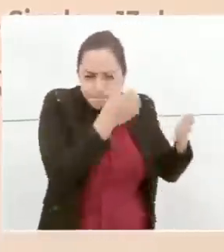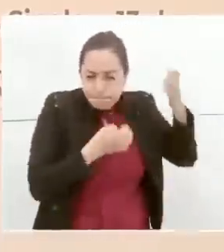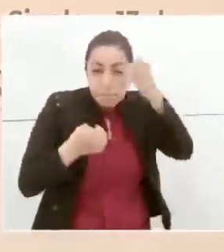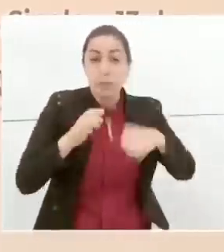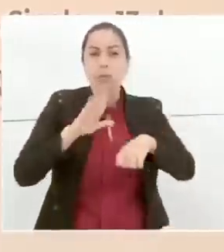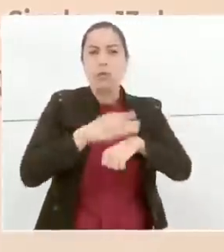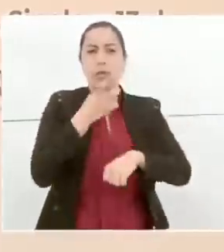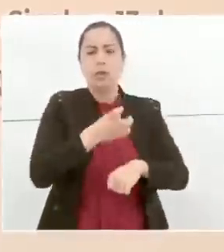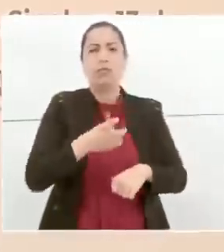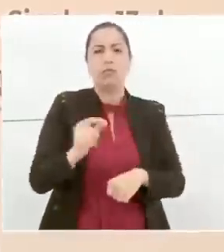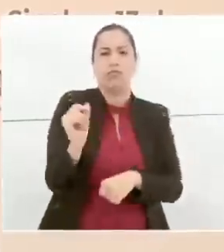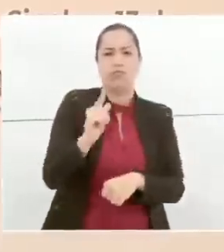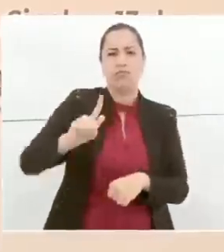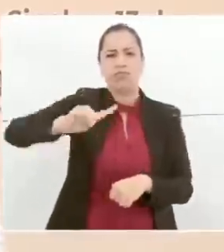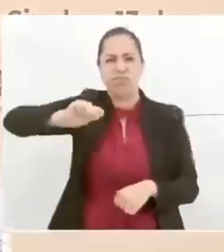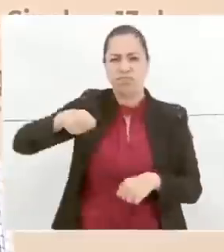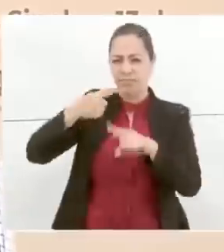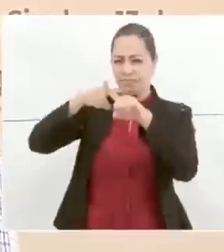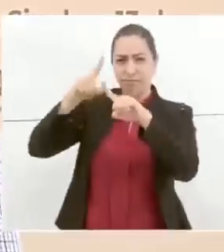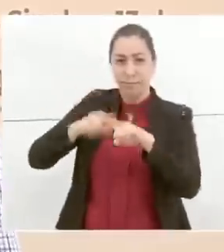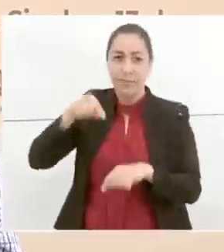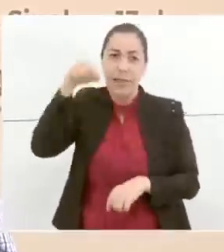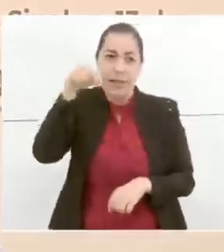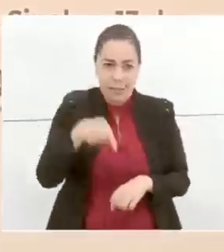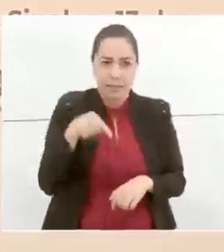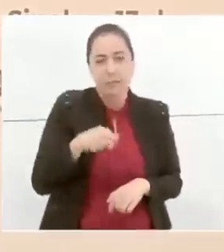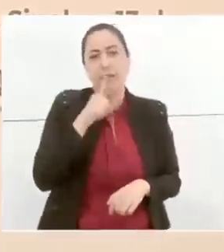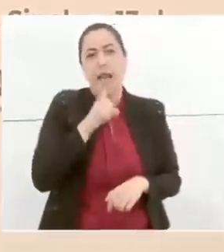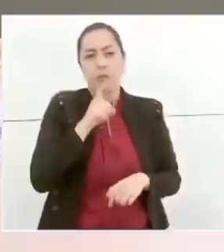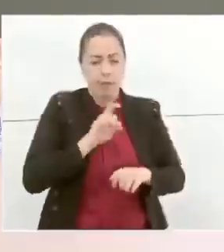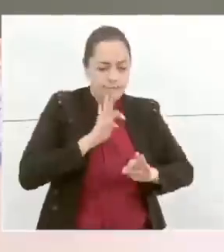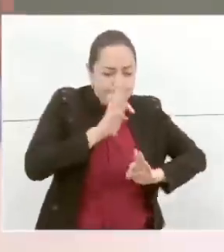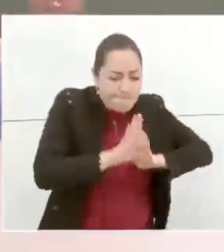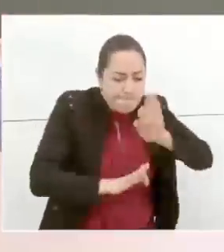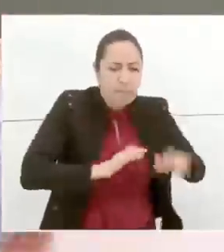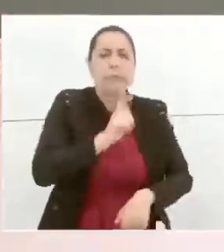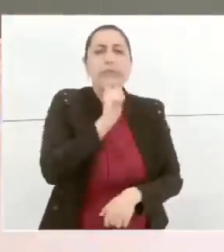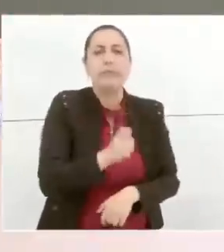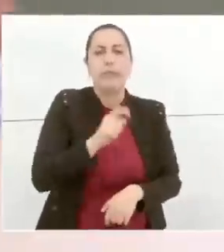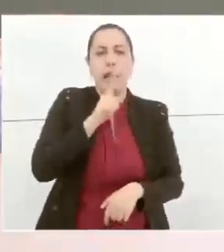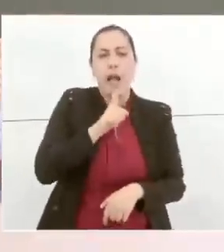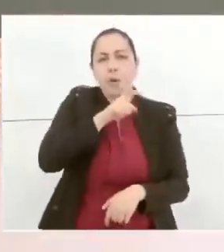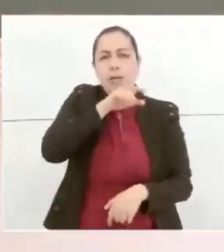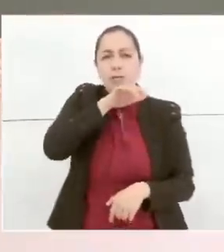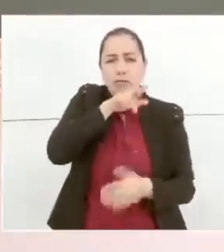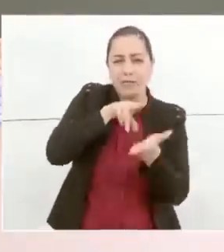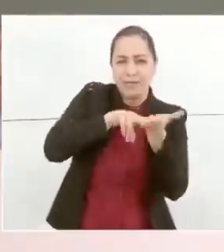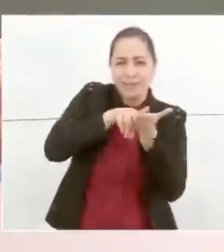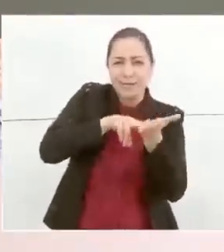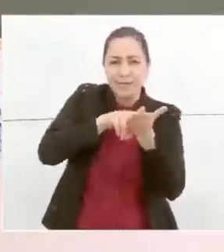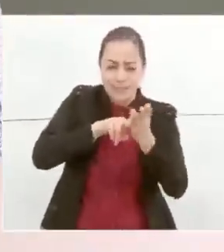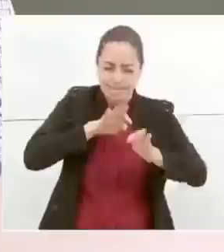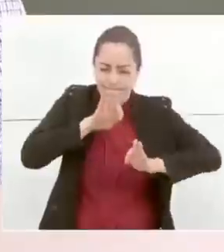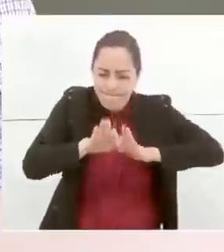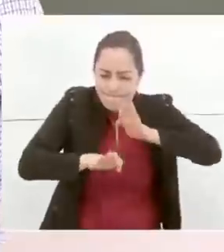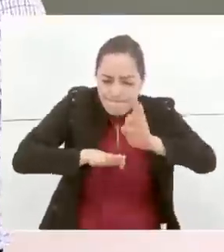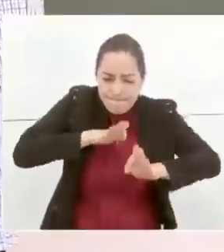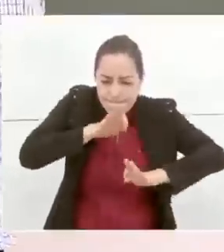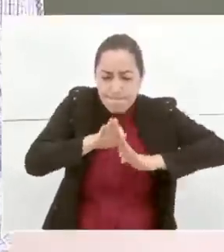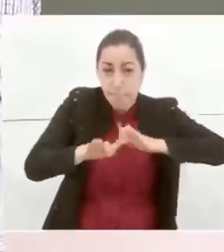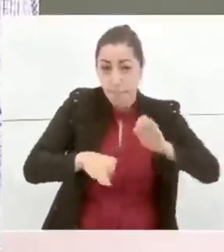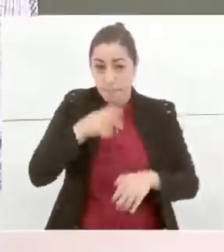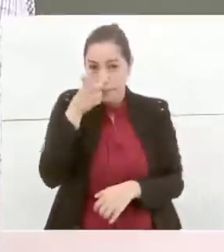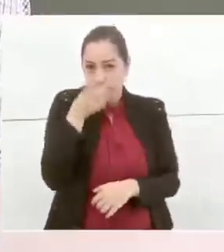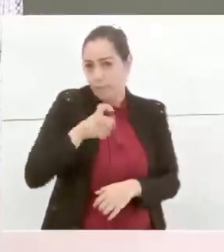mejor tecnología que hay para el tratamiento de aguas negras, de aguas residuales. Así es que esto